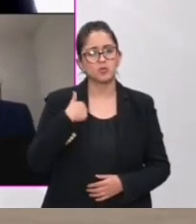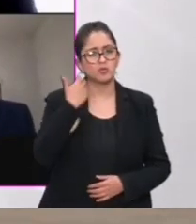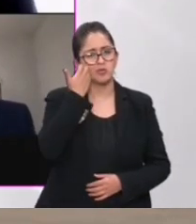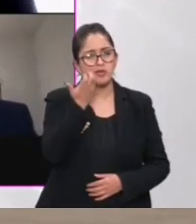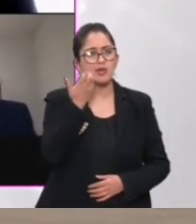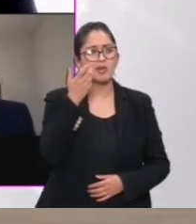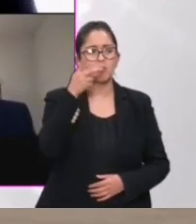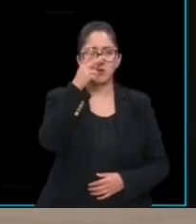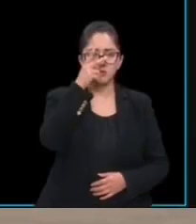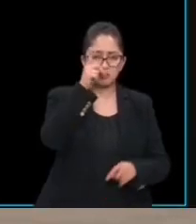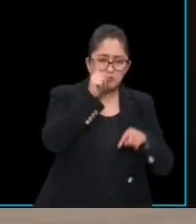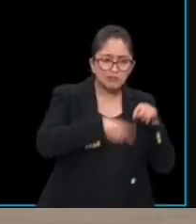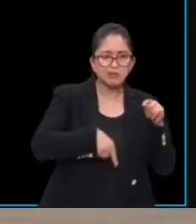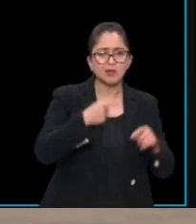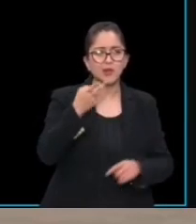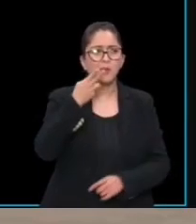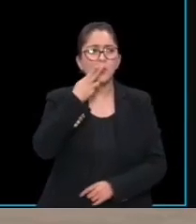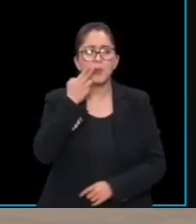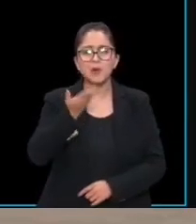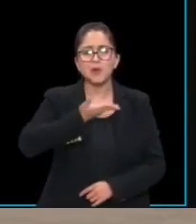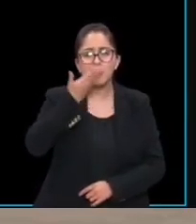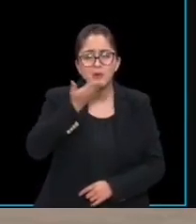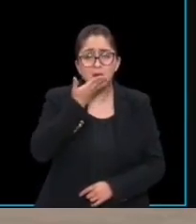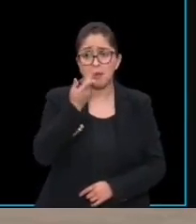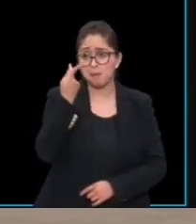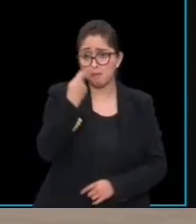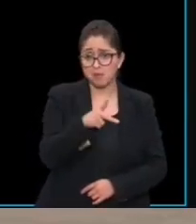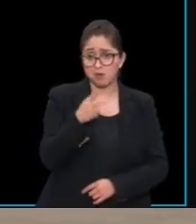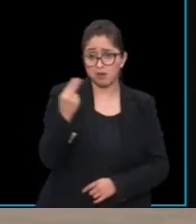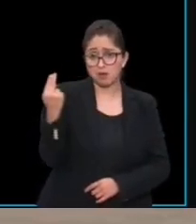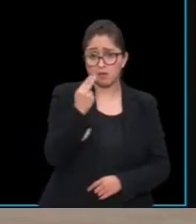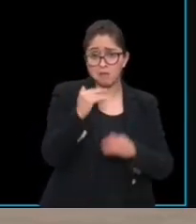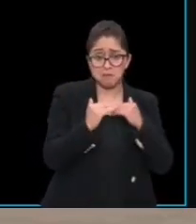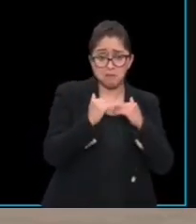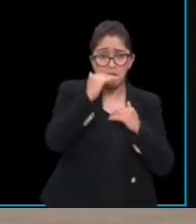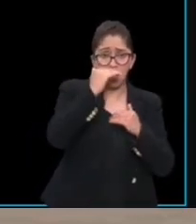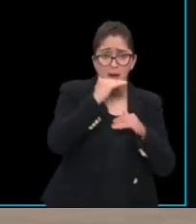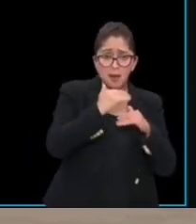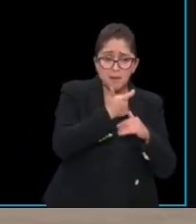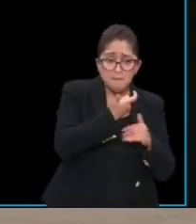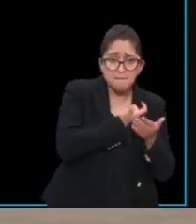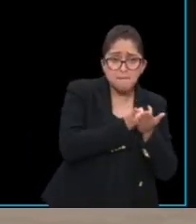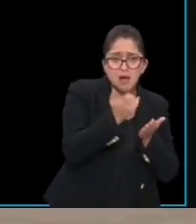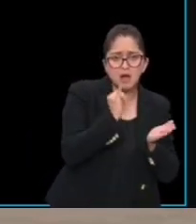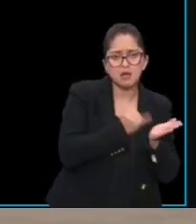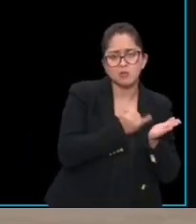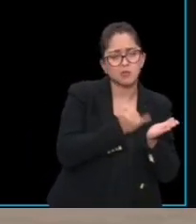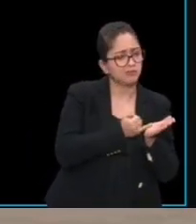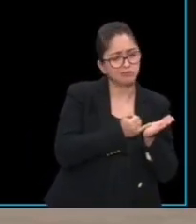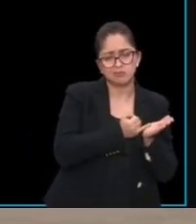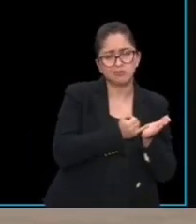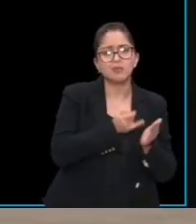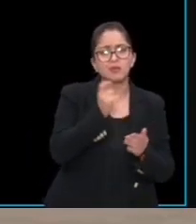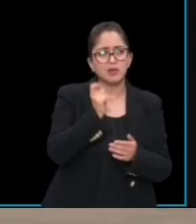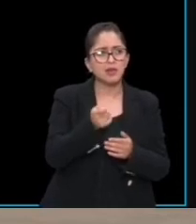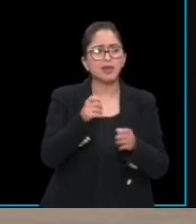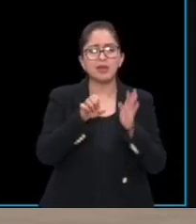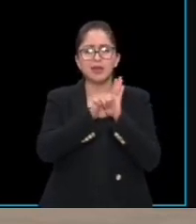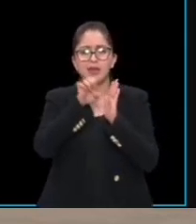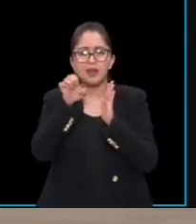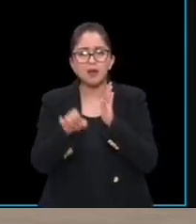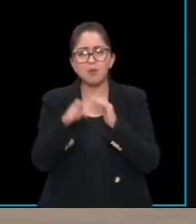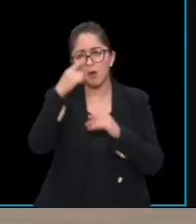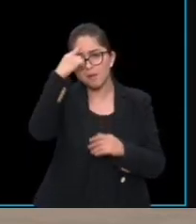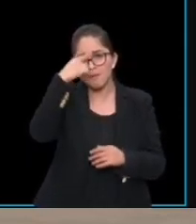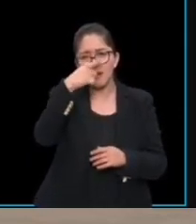pero no vemos que sea adecuado también el subir más los impuestos. En economía, el término de elasticidad, que se habla sobre